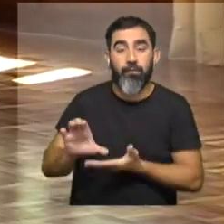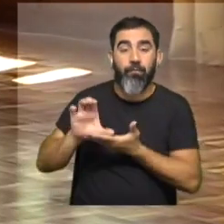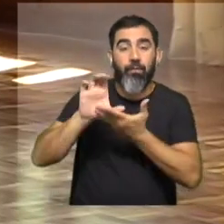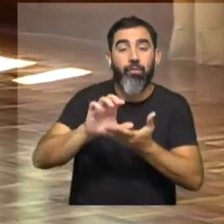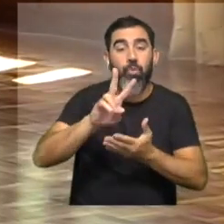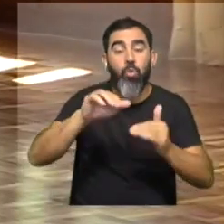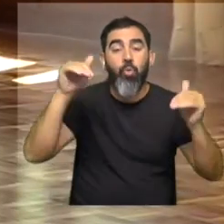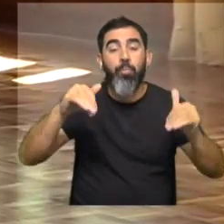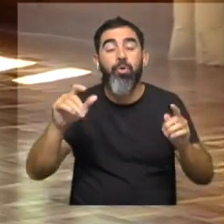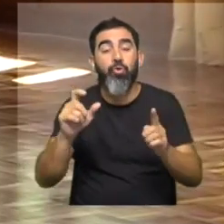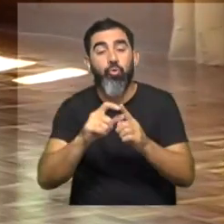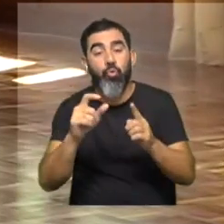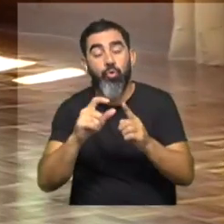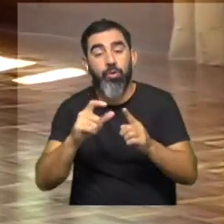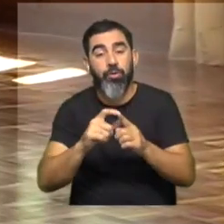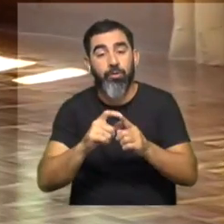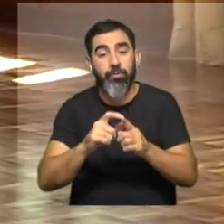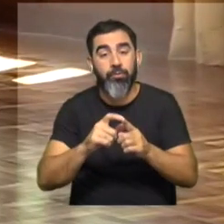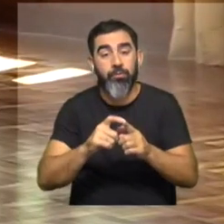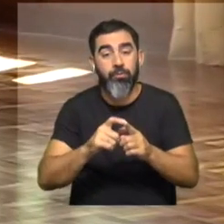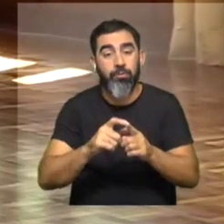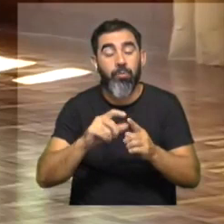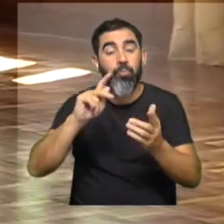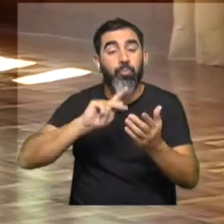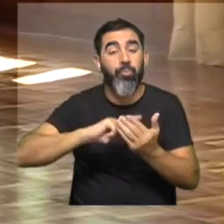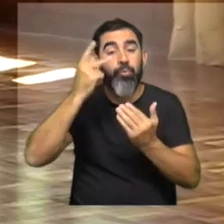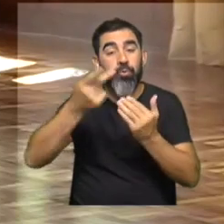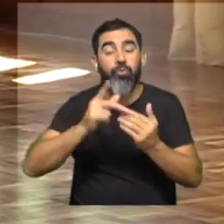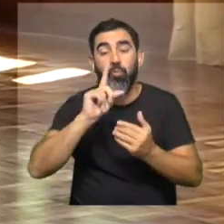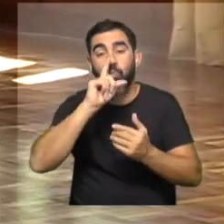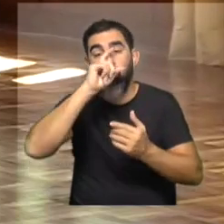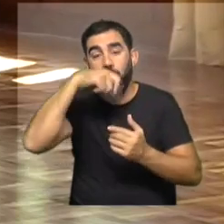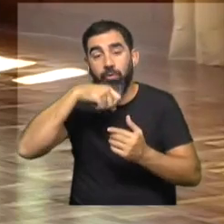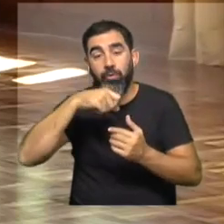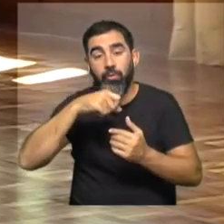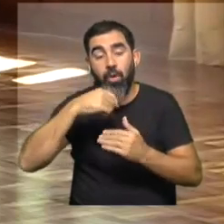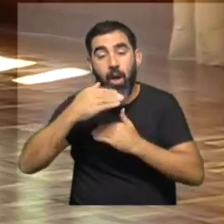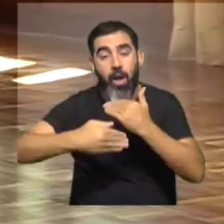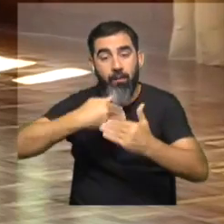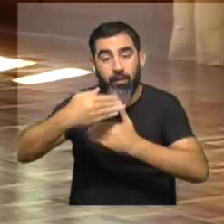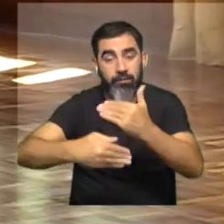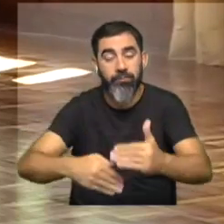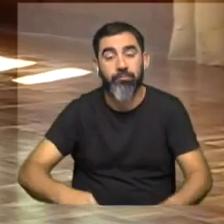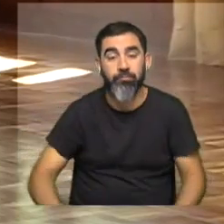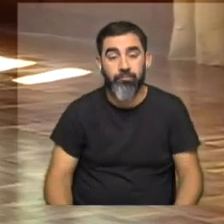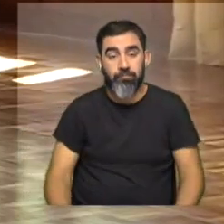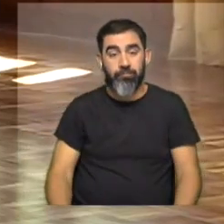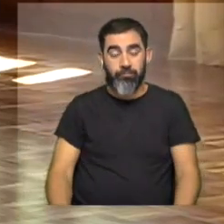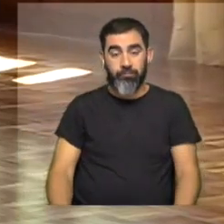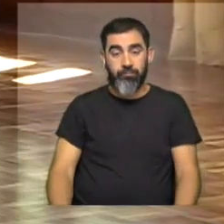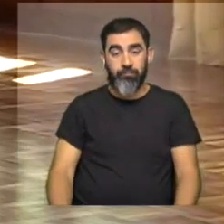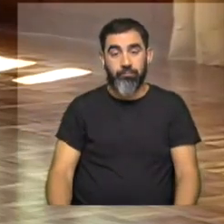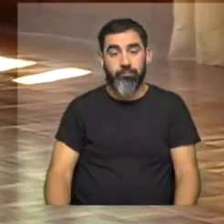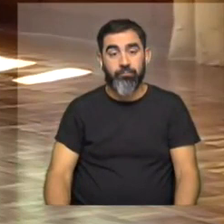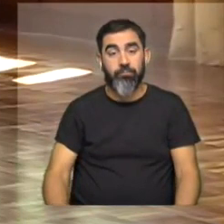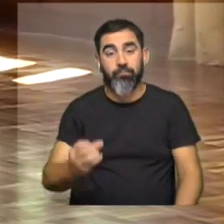2 millones de dólares. Es parte del proyecto Montevideo Avanza, y de eso se trata